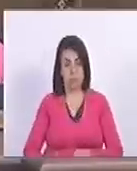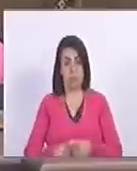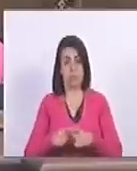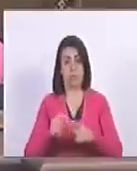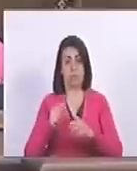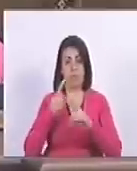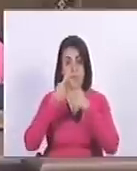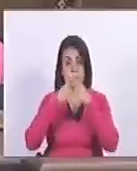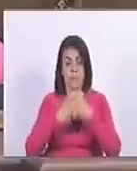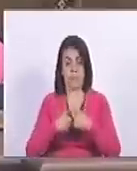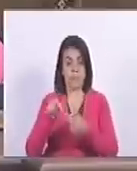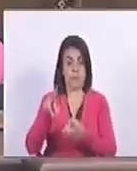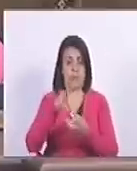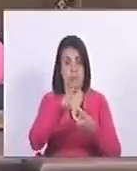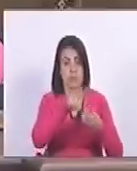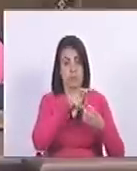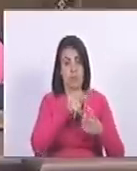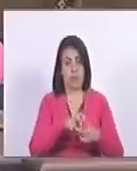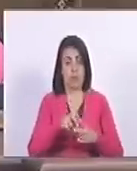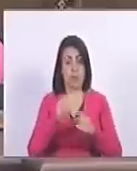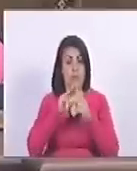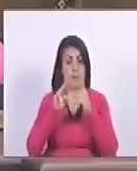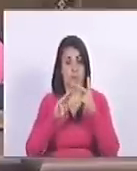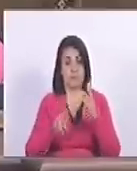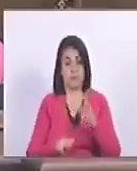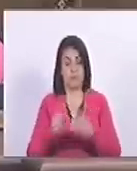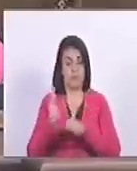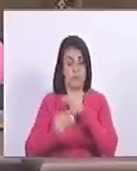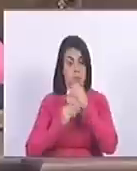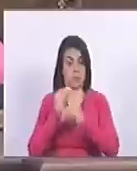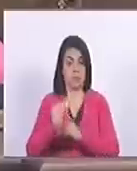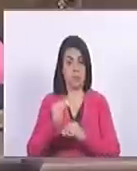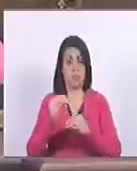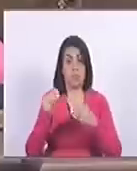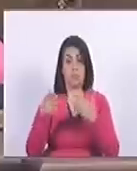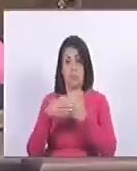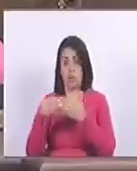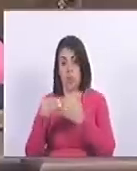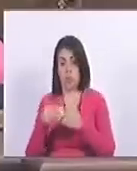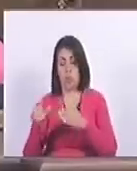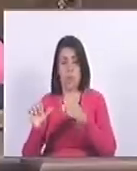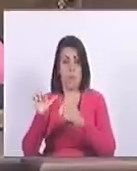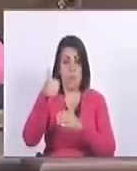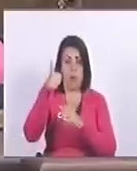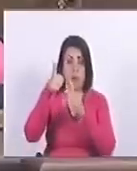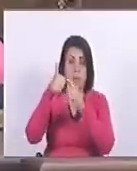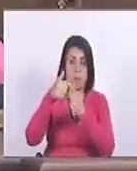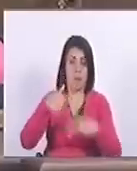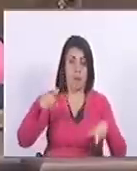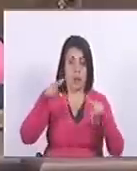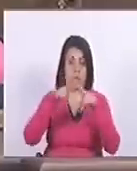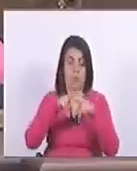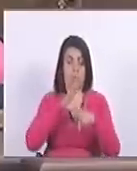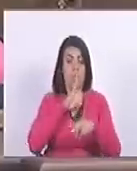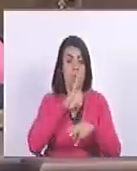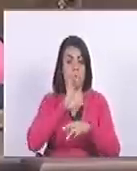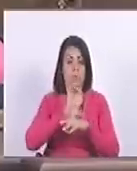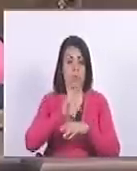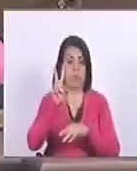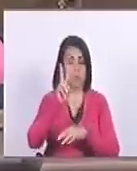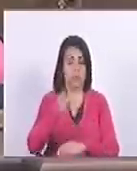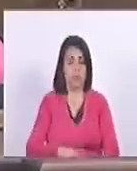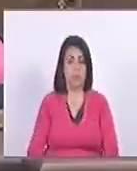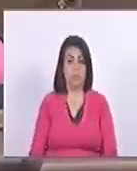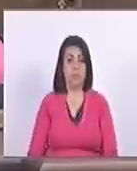el cálculo de los tributos, accesorios y sanciones el tipo de cambio de la moneda de mayor valor publicado por el Banco Central de